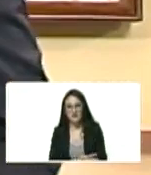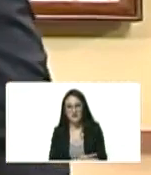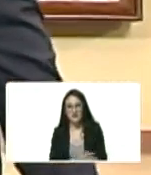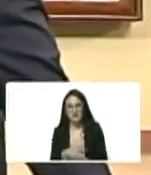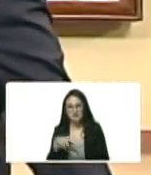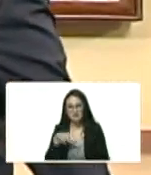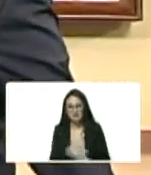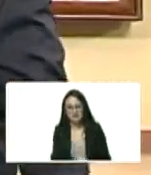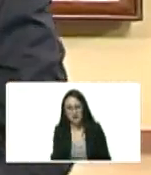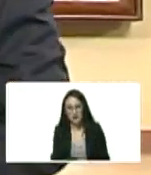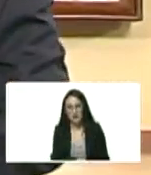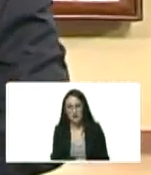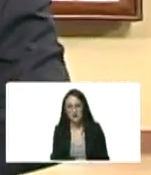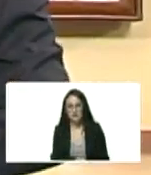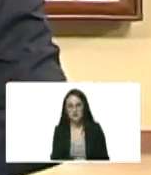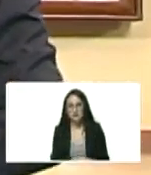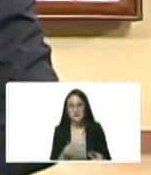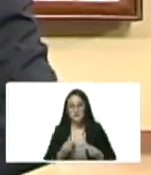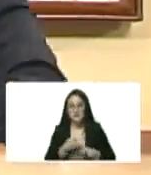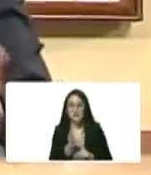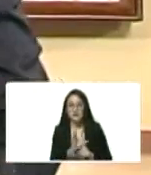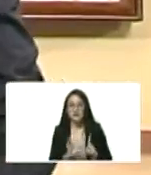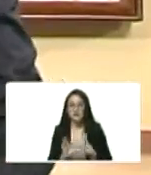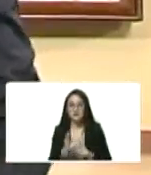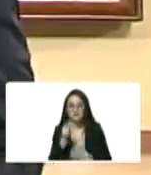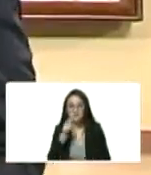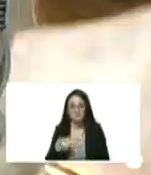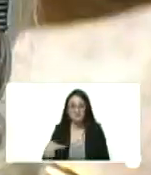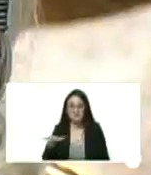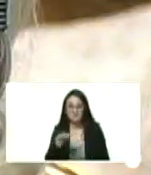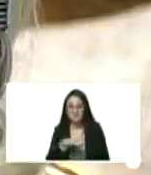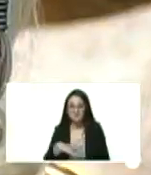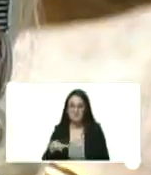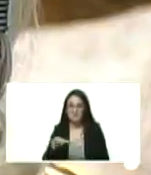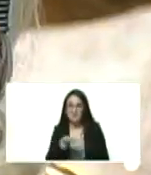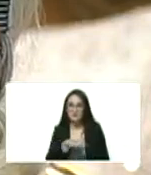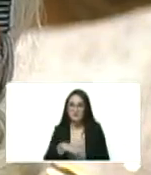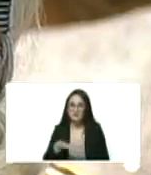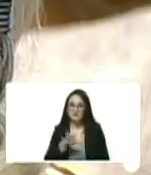y aplastó la vida y la cultura de los pueblos que dominó.